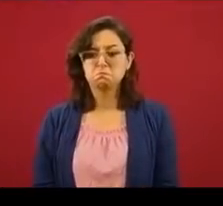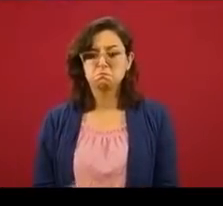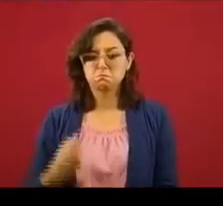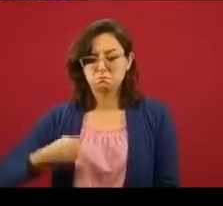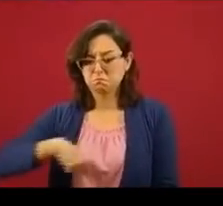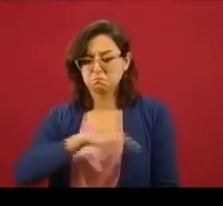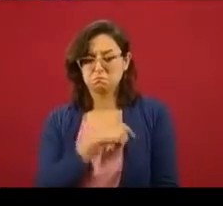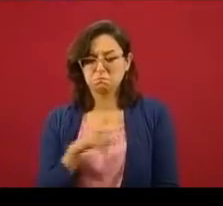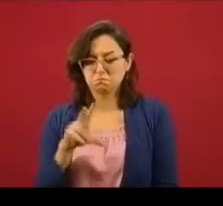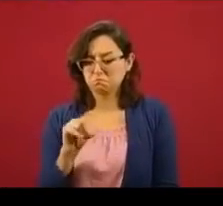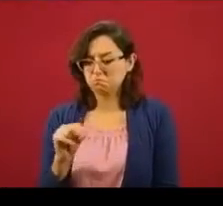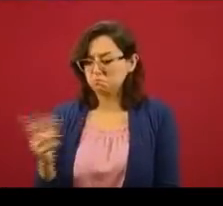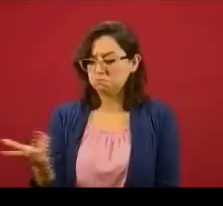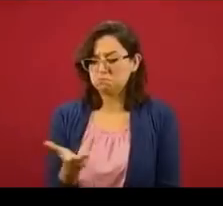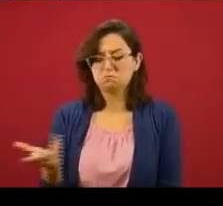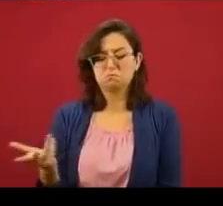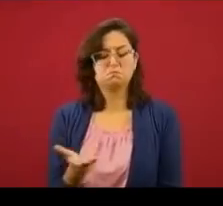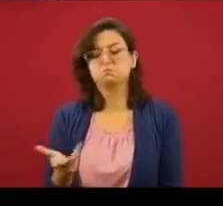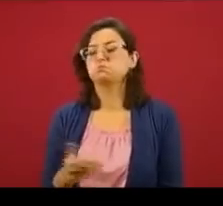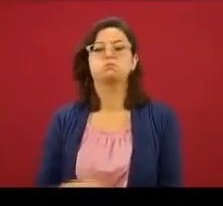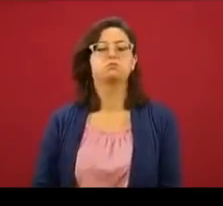Nosotros no